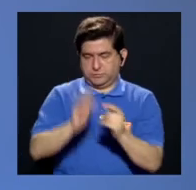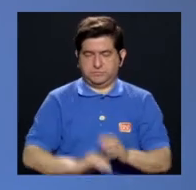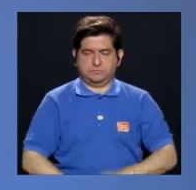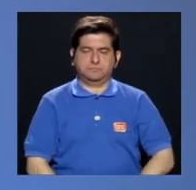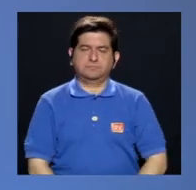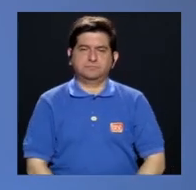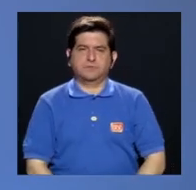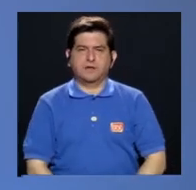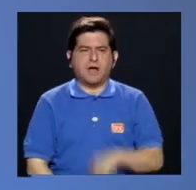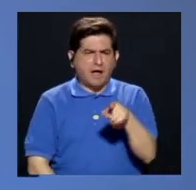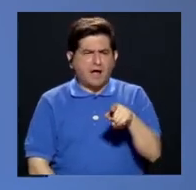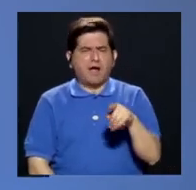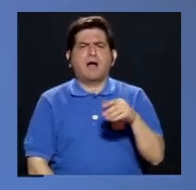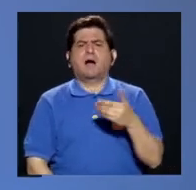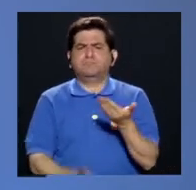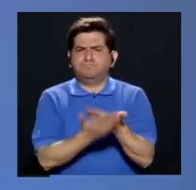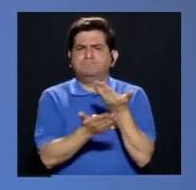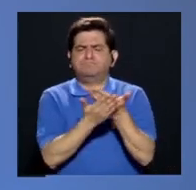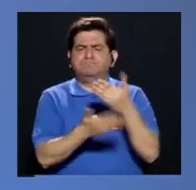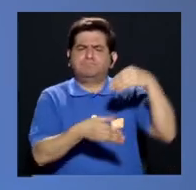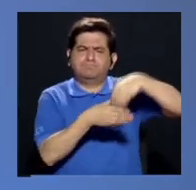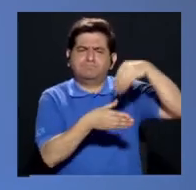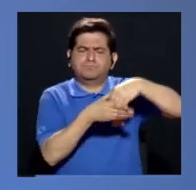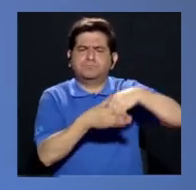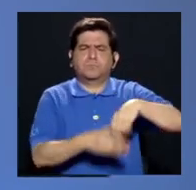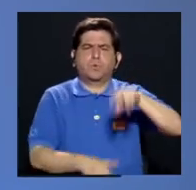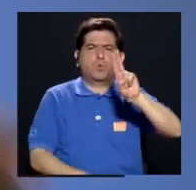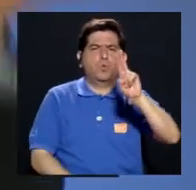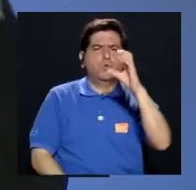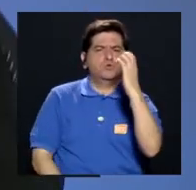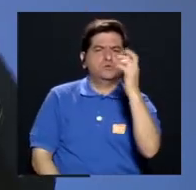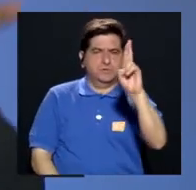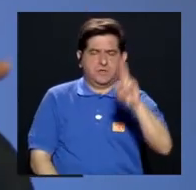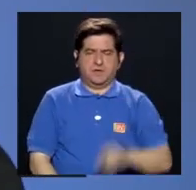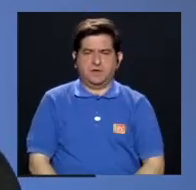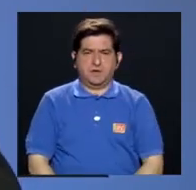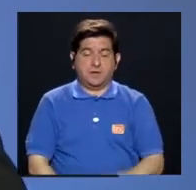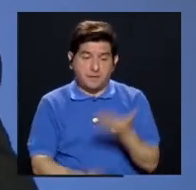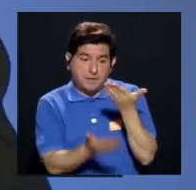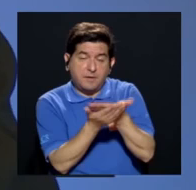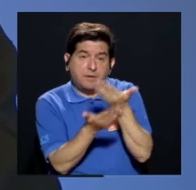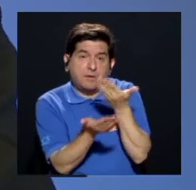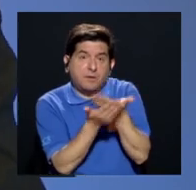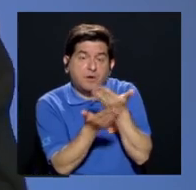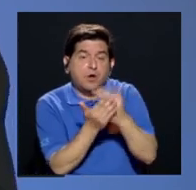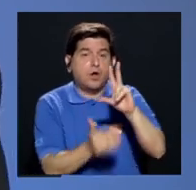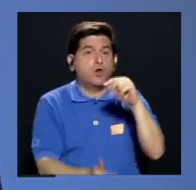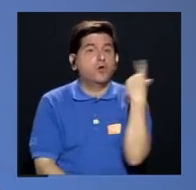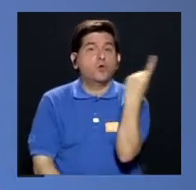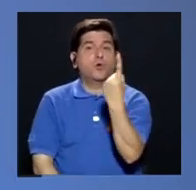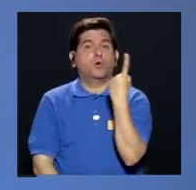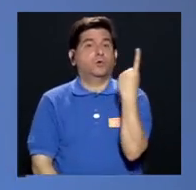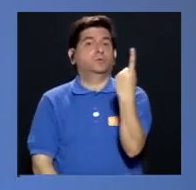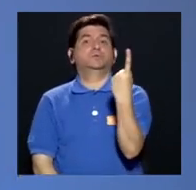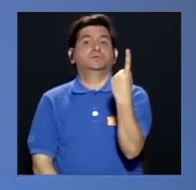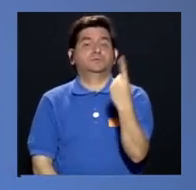a ver evidencia este aporte de la Universidad de Costa Rica, y es un aporte no solo